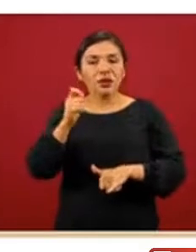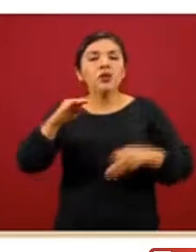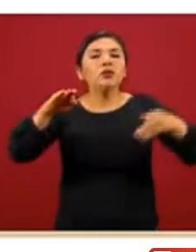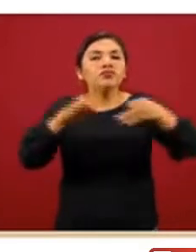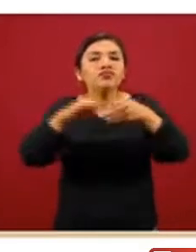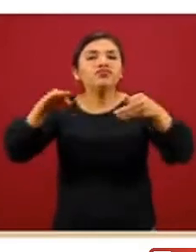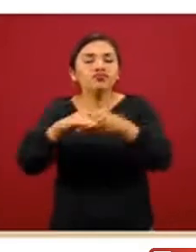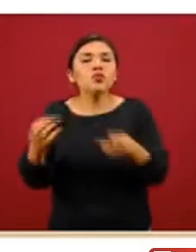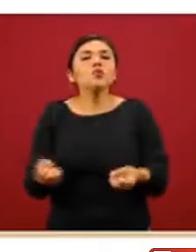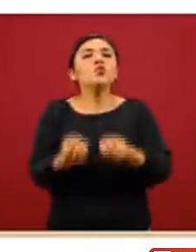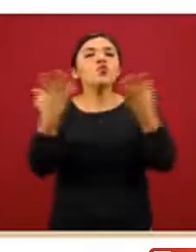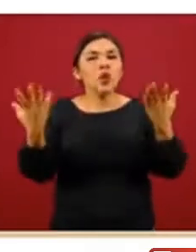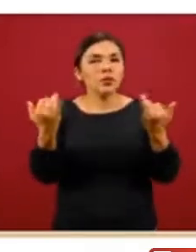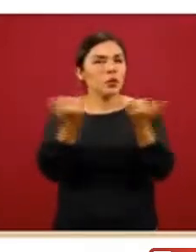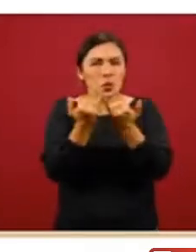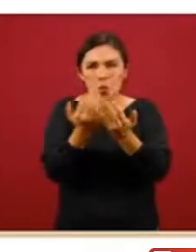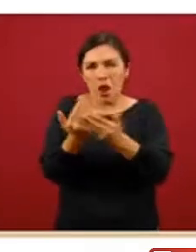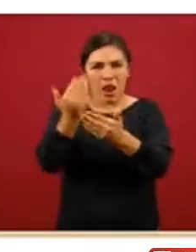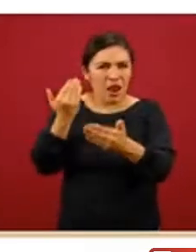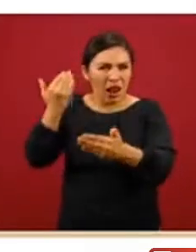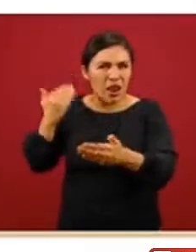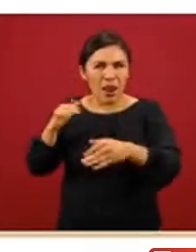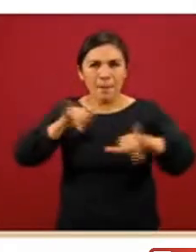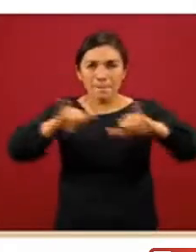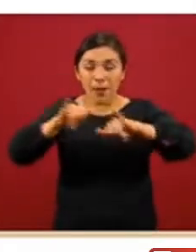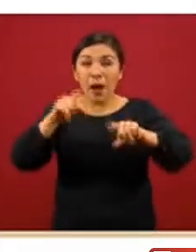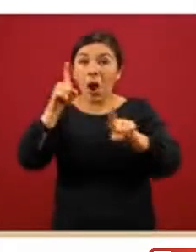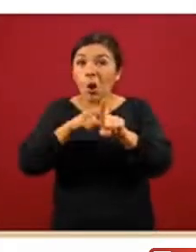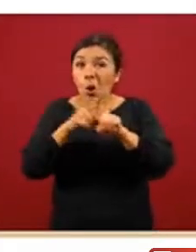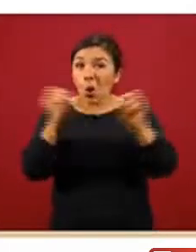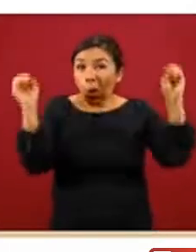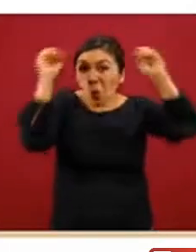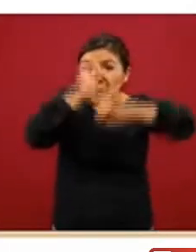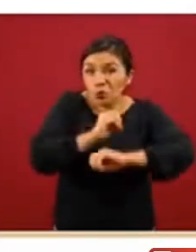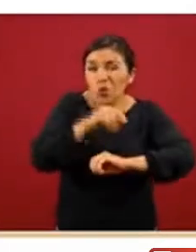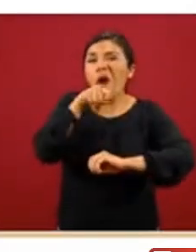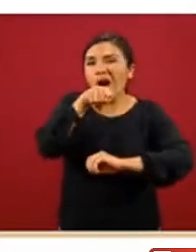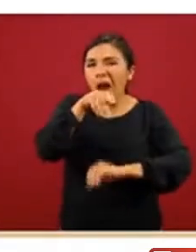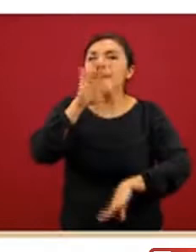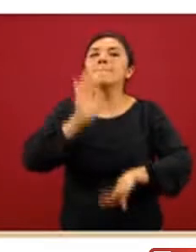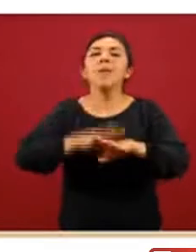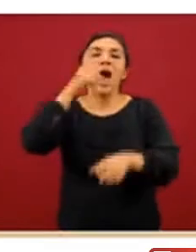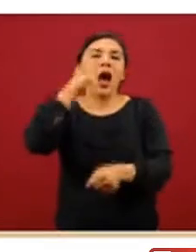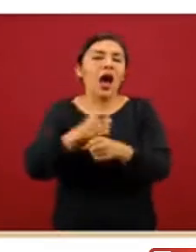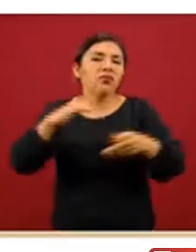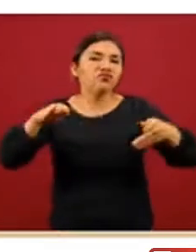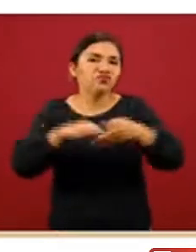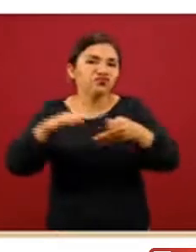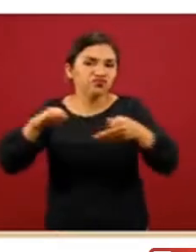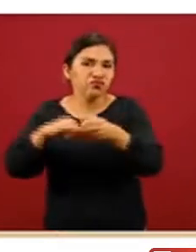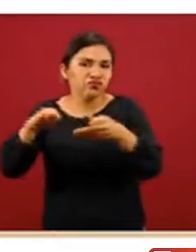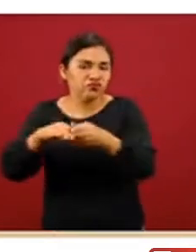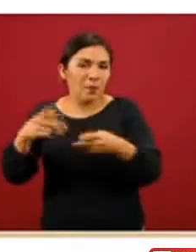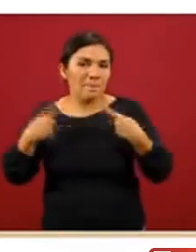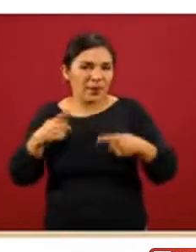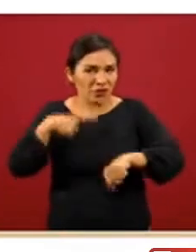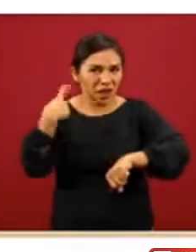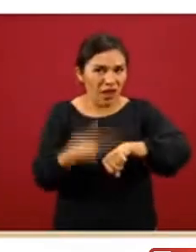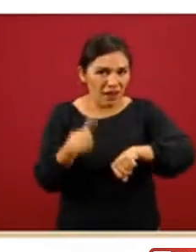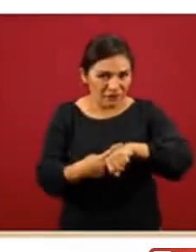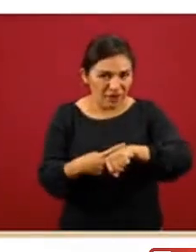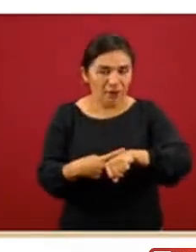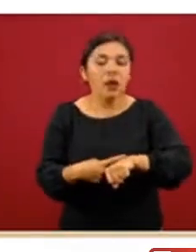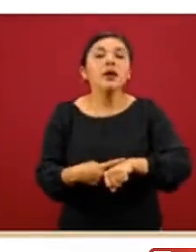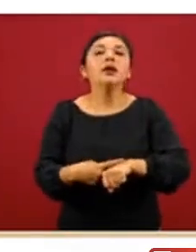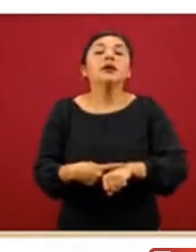incidencia, al igual que los mapas anteriores. Mientras más oscuro sea el color, quiere decir que es la entidad que concentra una mayor tasa de